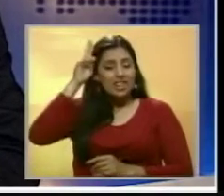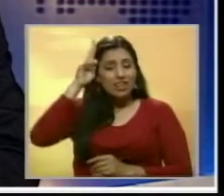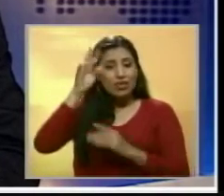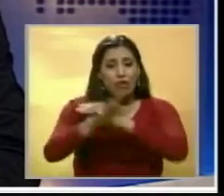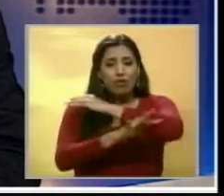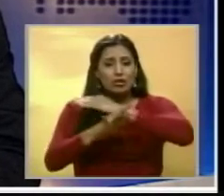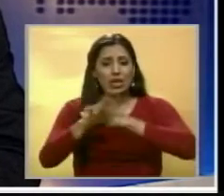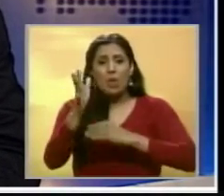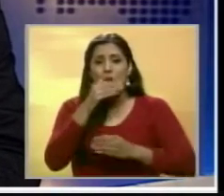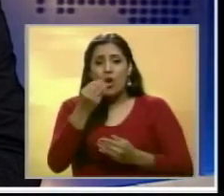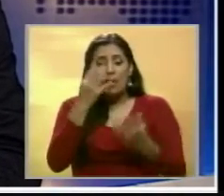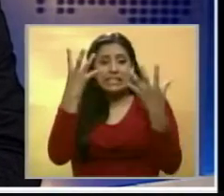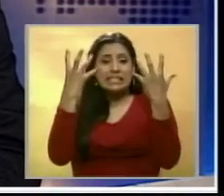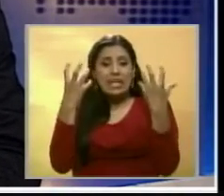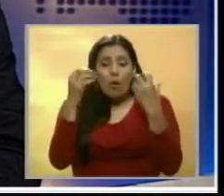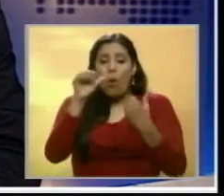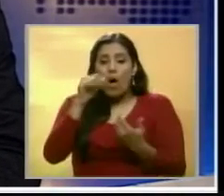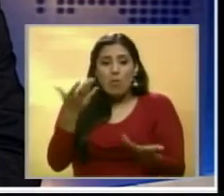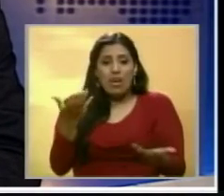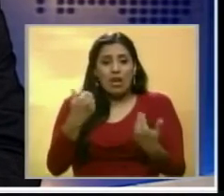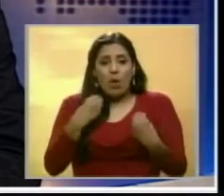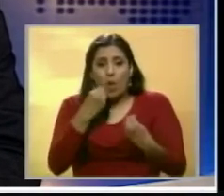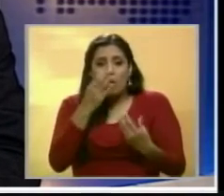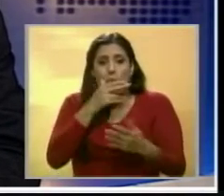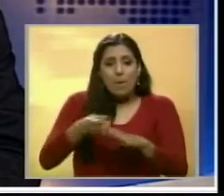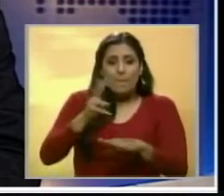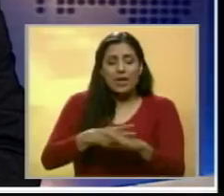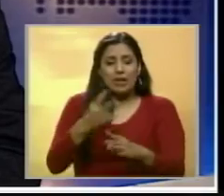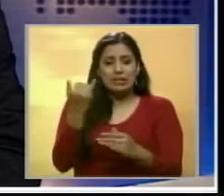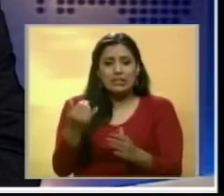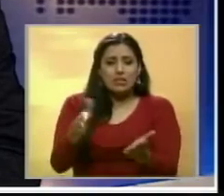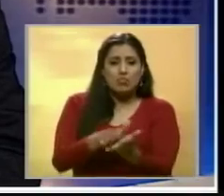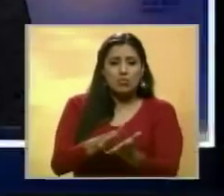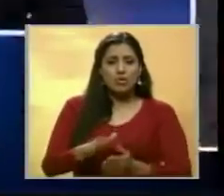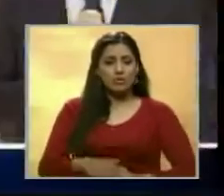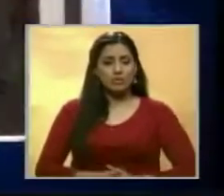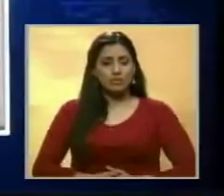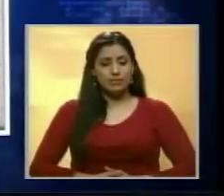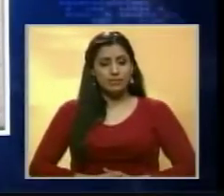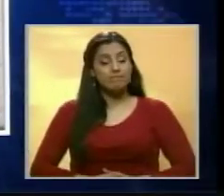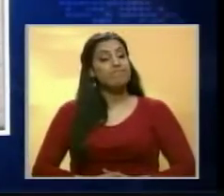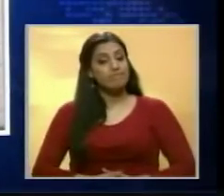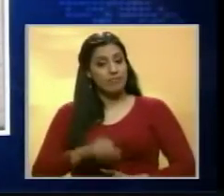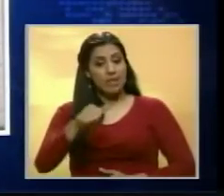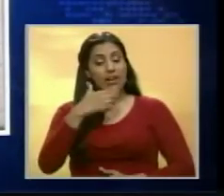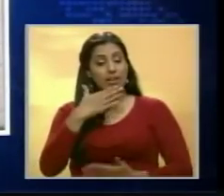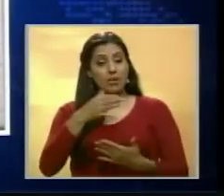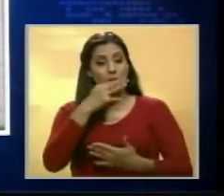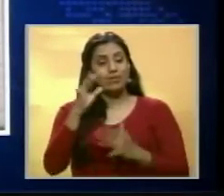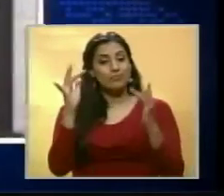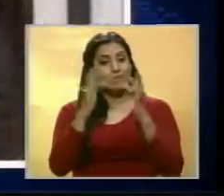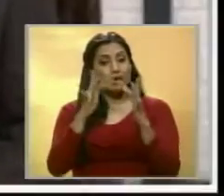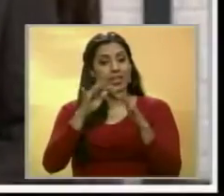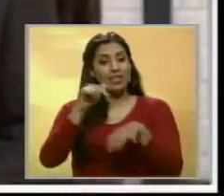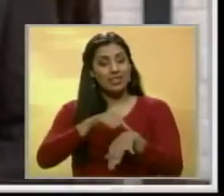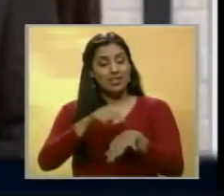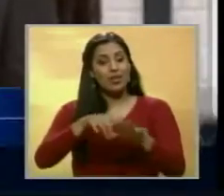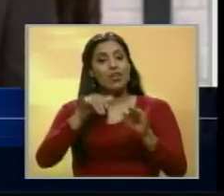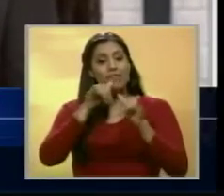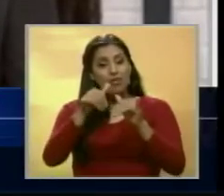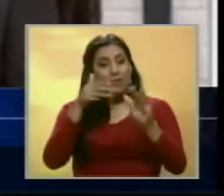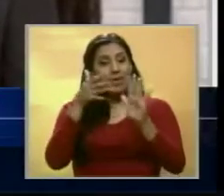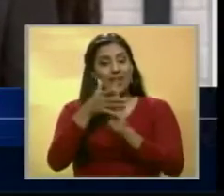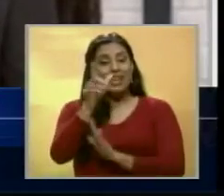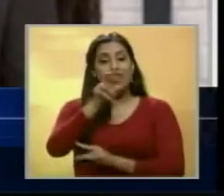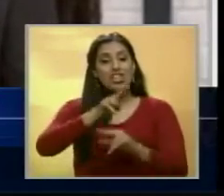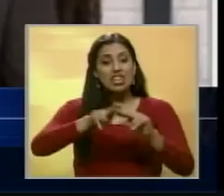frontera ante la sequía y la falta de alimentos. Adelante, José Leonardo, buenas tardes. Sí, gracias. Buenas tardes. El contacto lo hacemos a esta hora para informarles